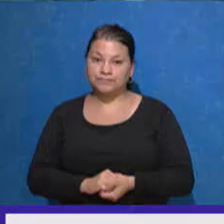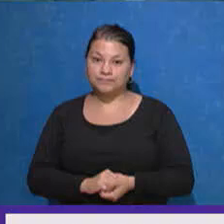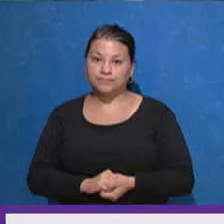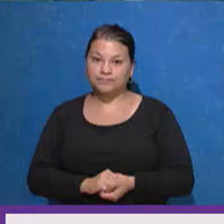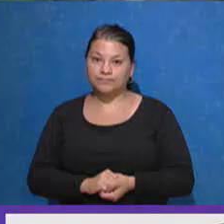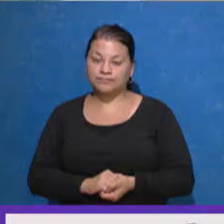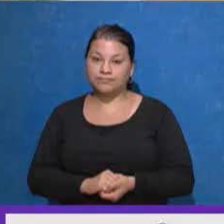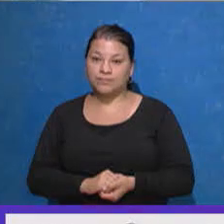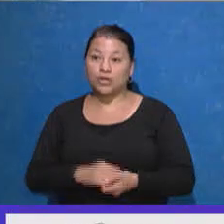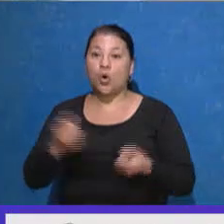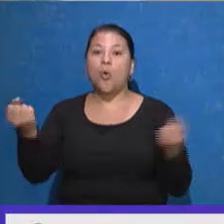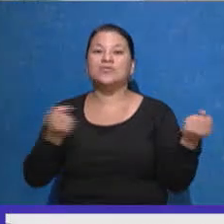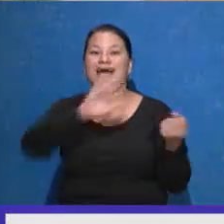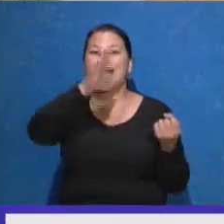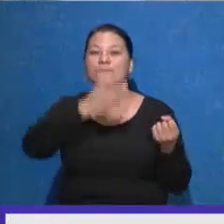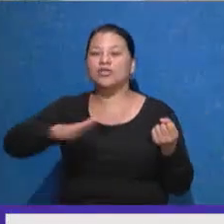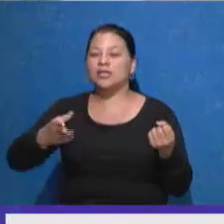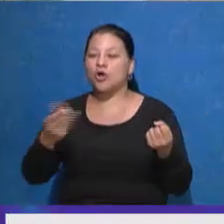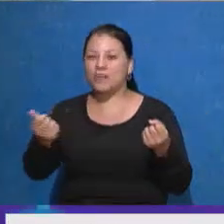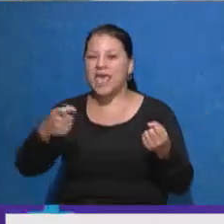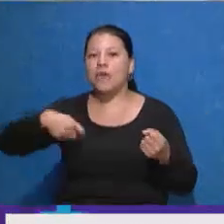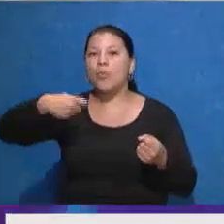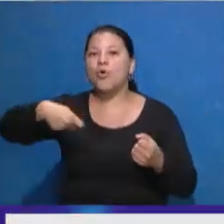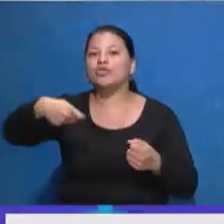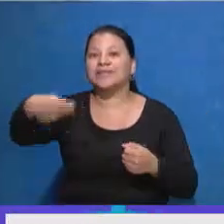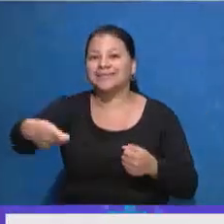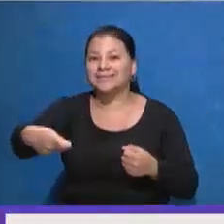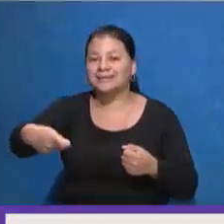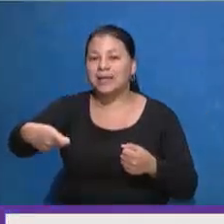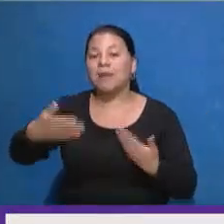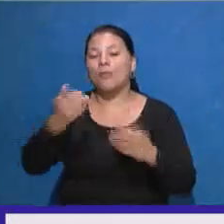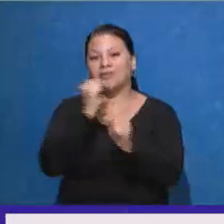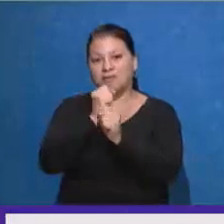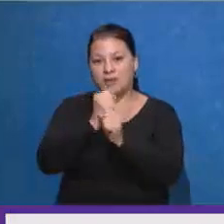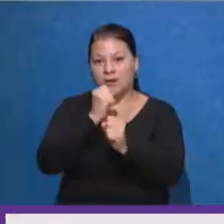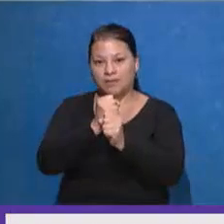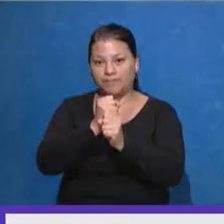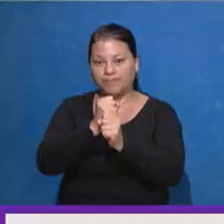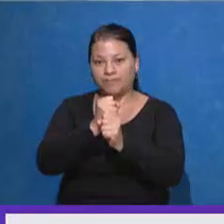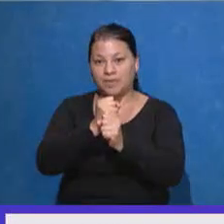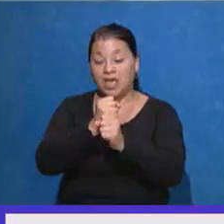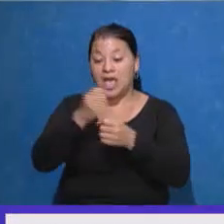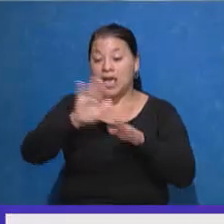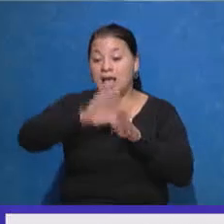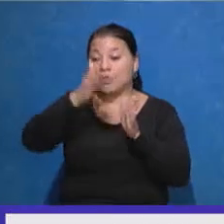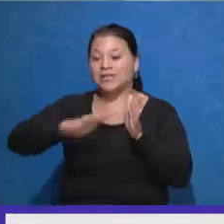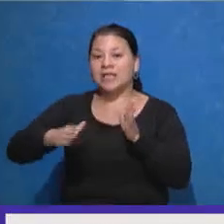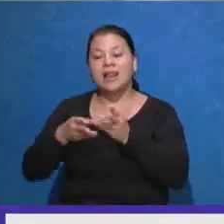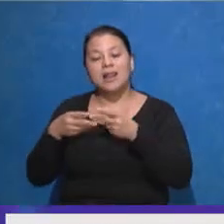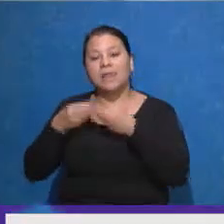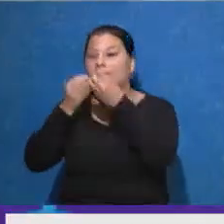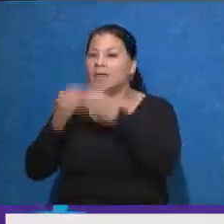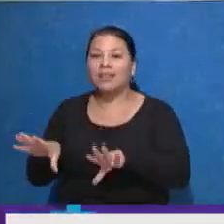Yo compré una camioneta en cuotas para poder trabajar y la perdí por